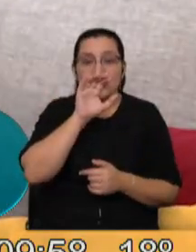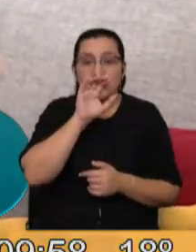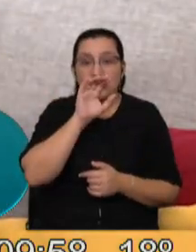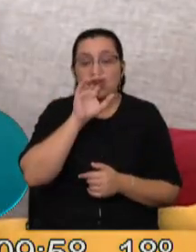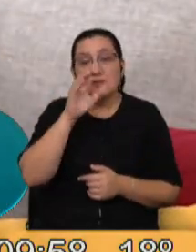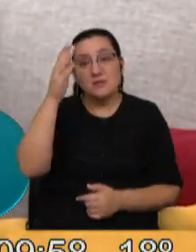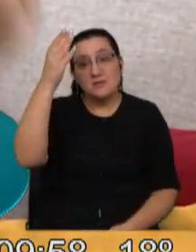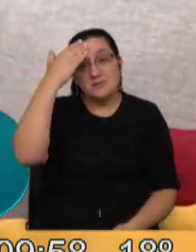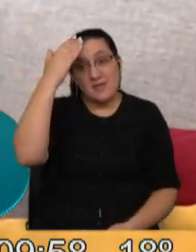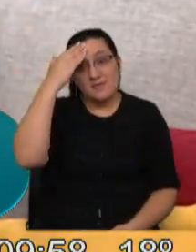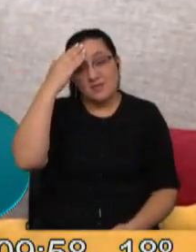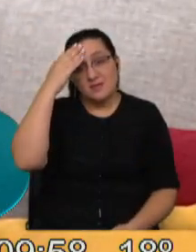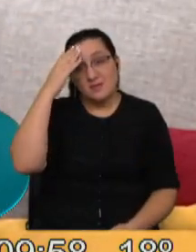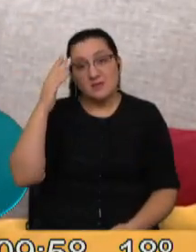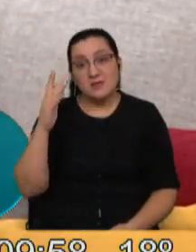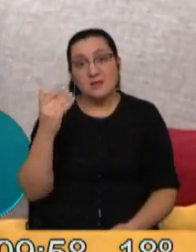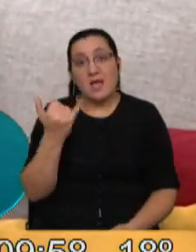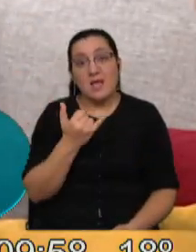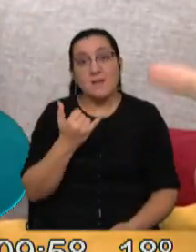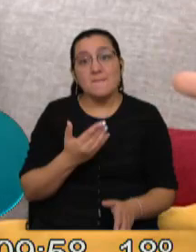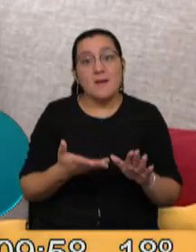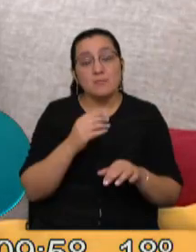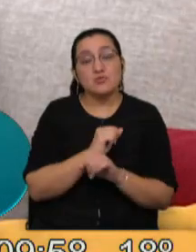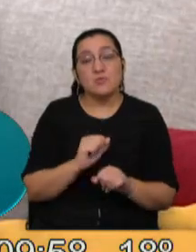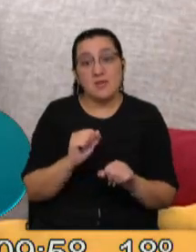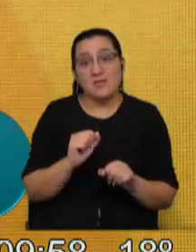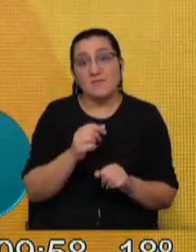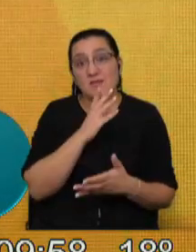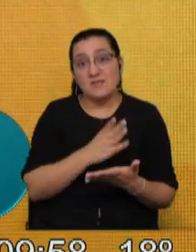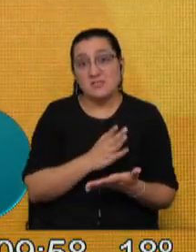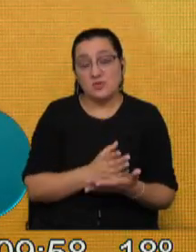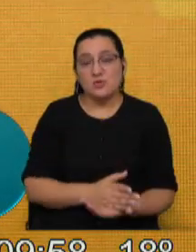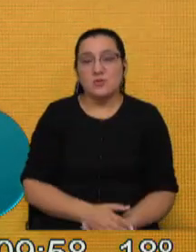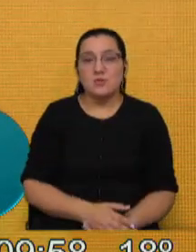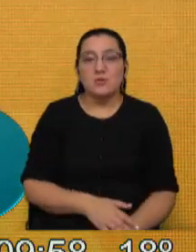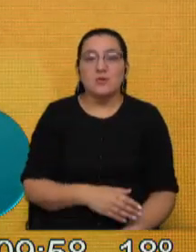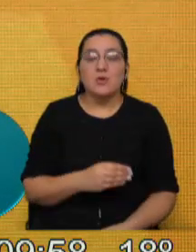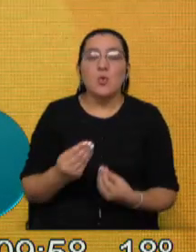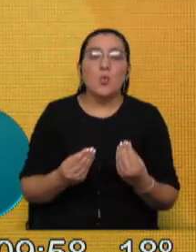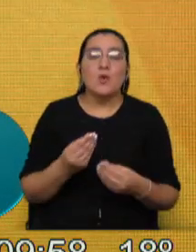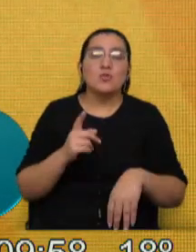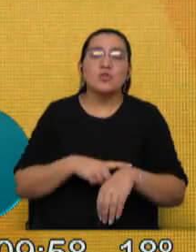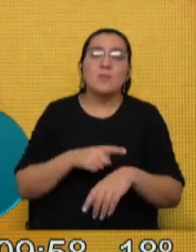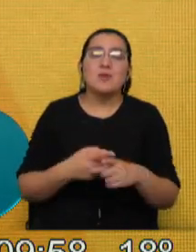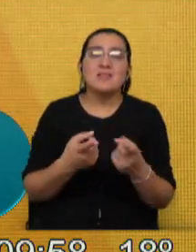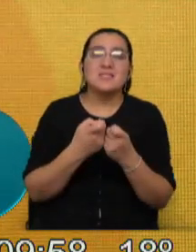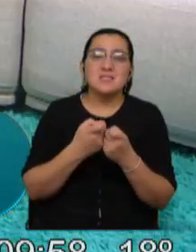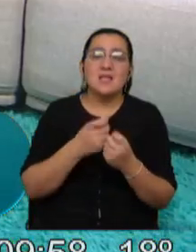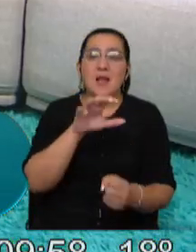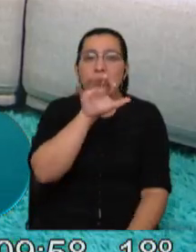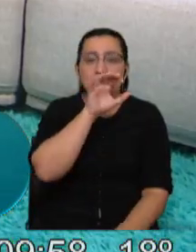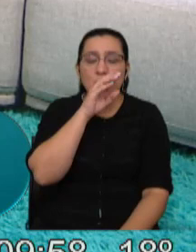violento, entre comillas, soy, sí, más posibilidades tengo de tener un beneficio. ¿Cuánto estelado necesita un perro para aprender un hábito? En realidad, ¿5 días?